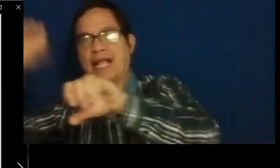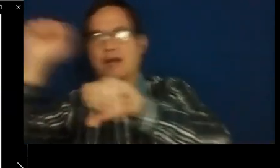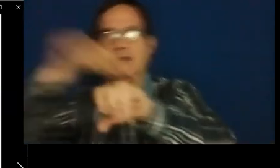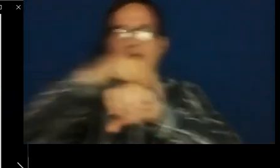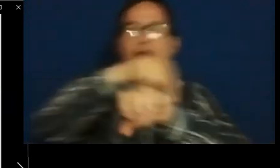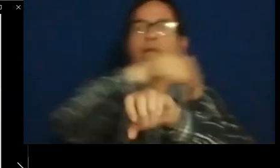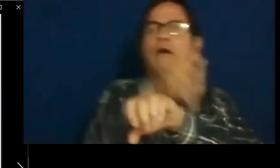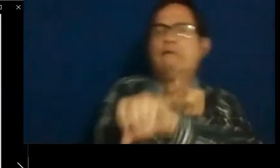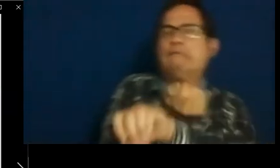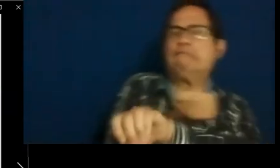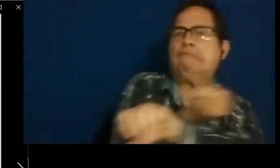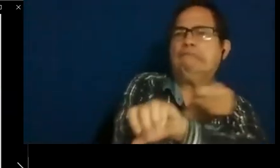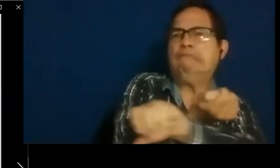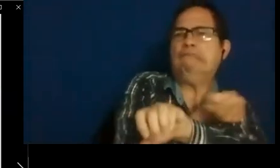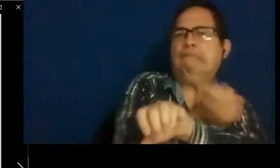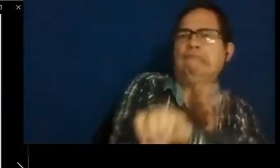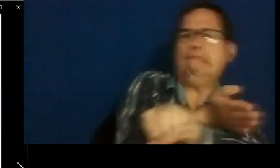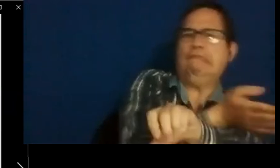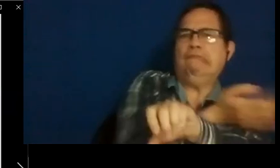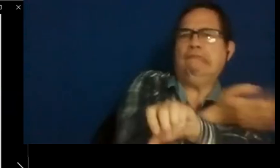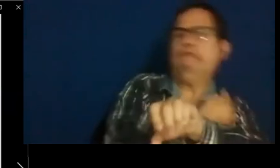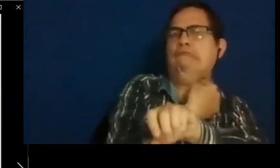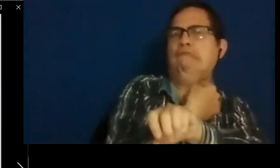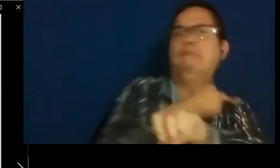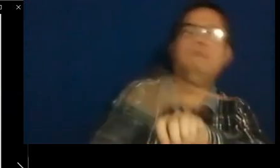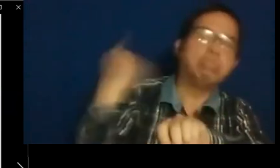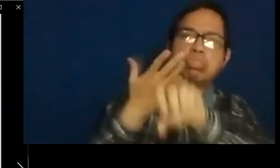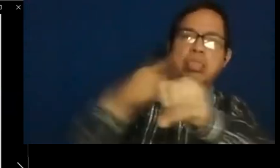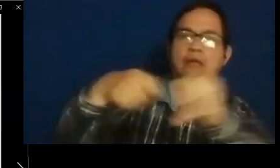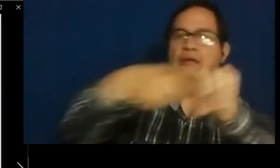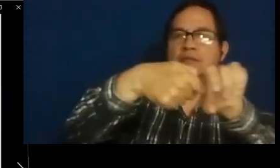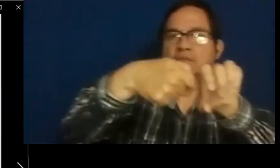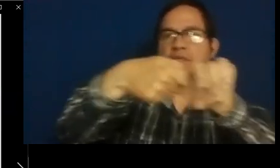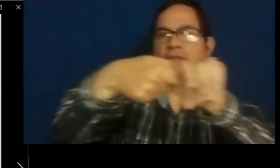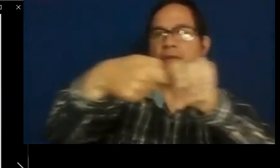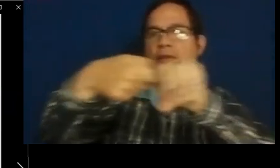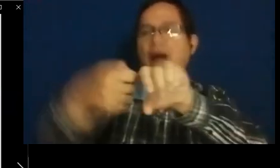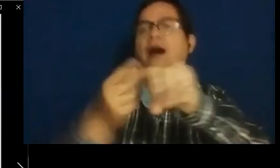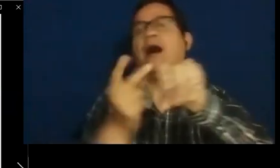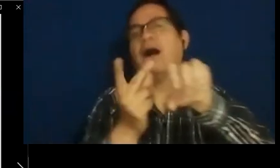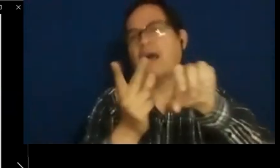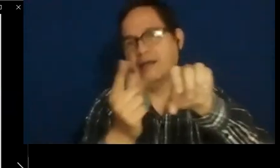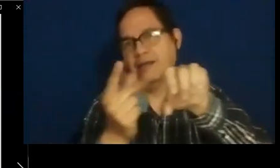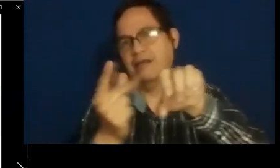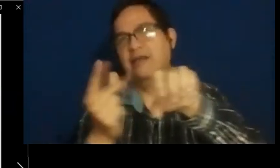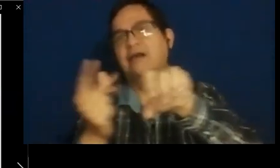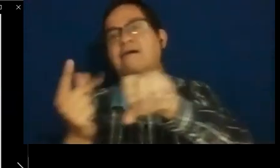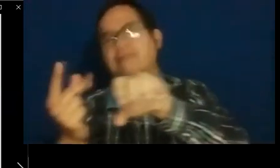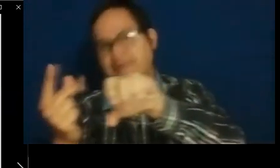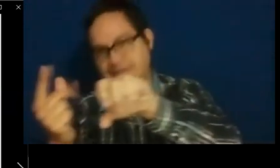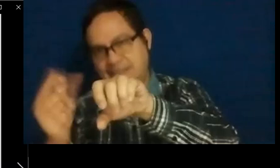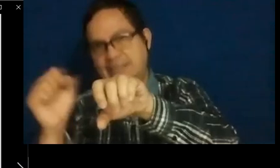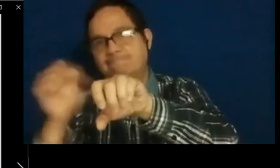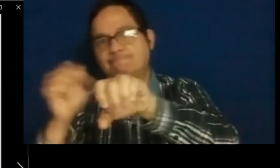fuerza resultante a una masa y ella se está desplazando, por lo tanto hay una aceleración. Entonces, como en el eje X sí